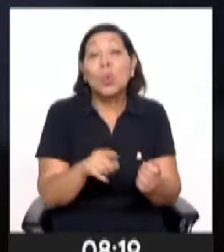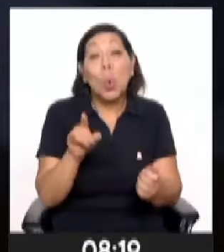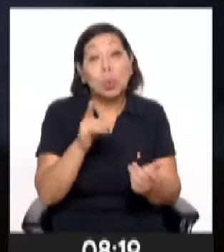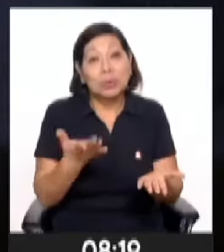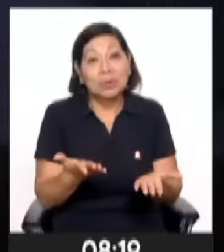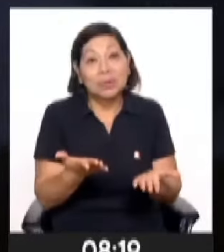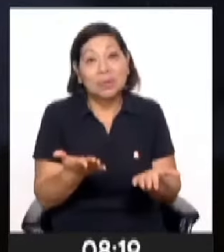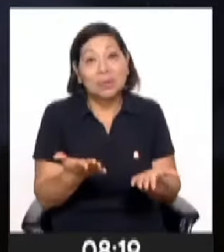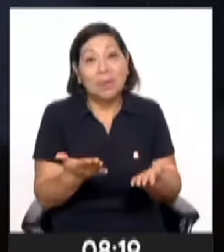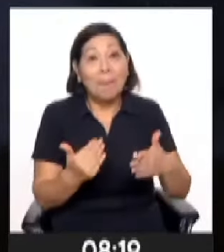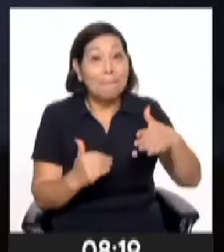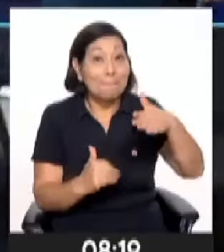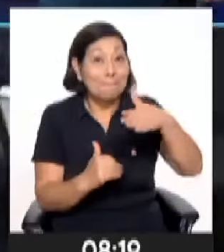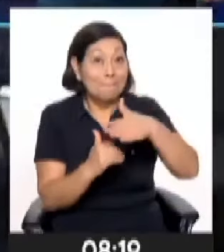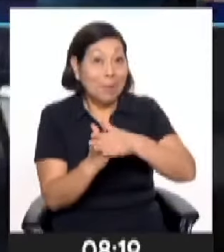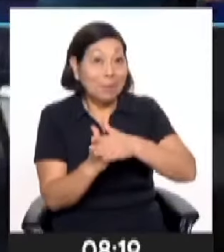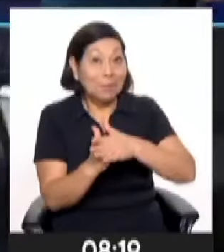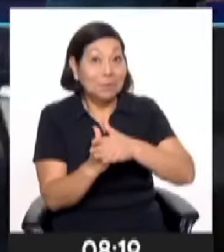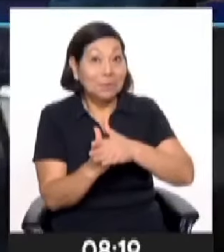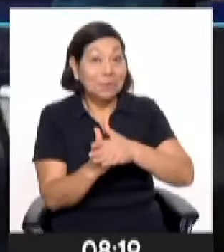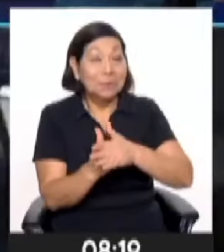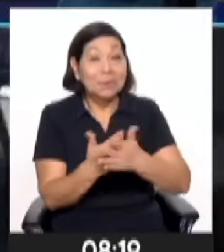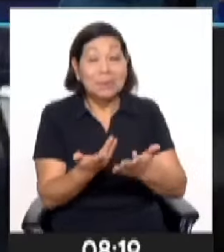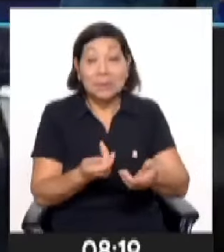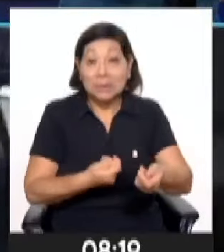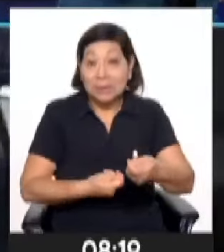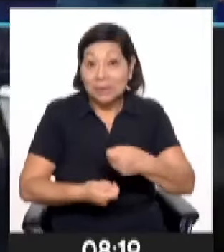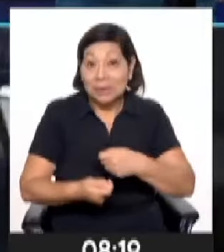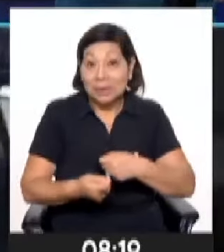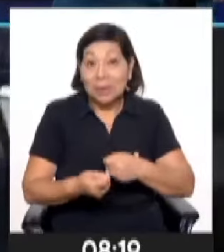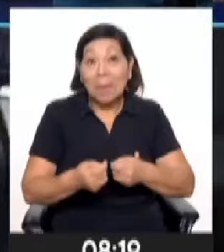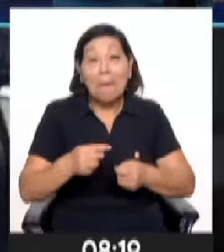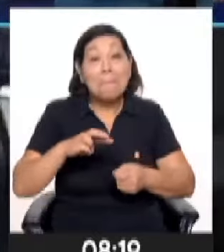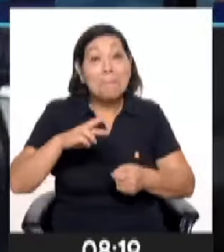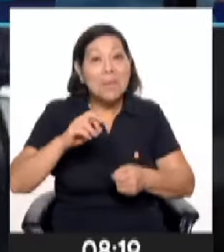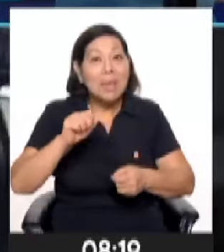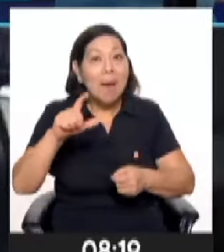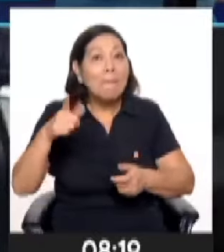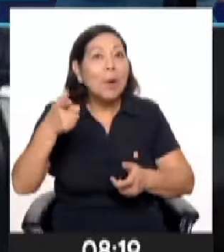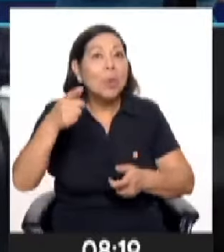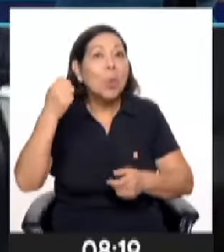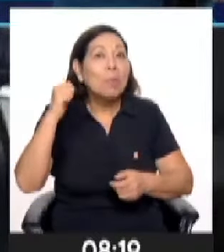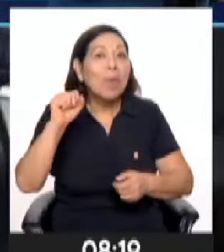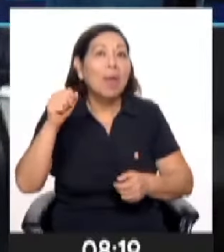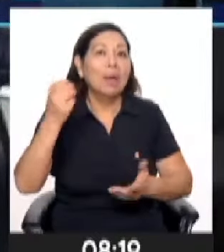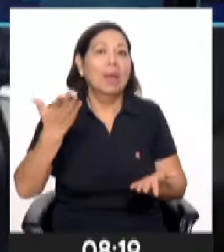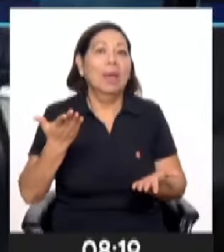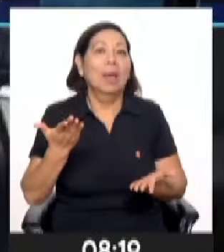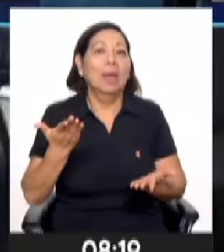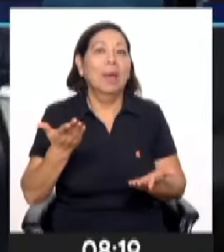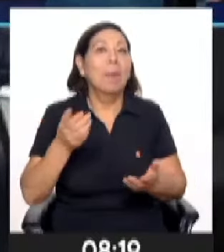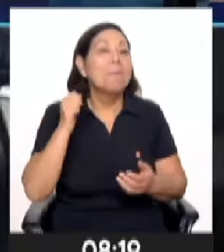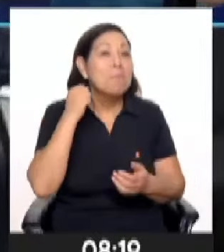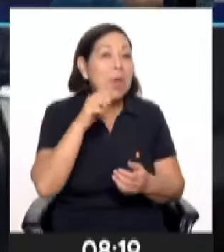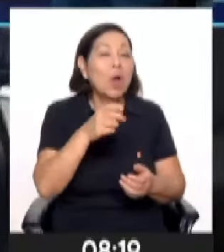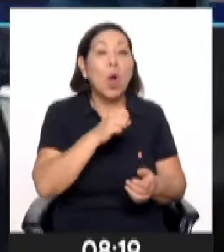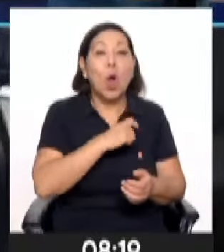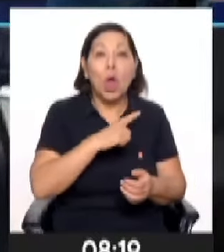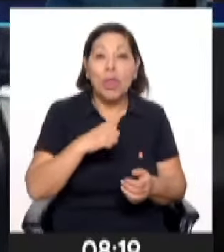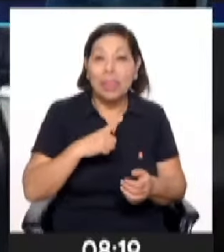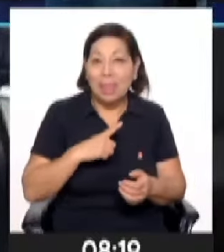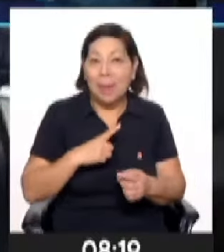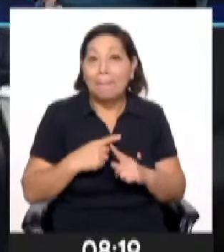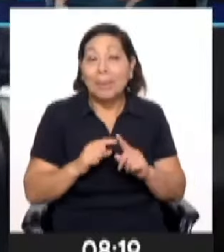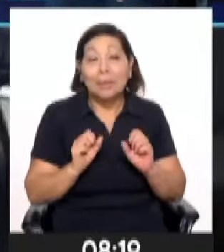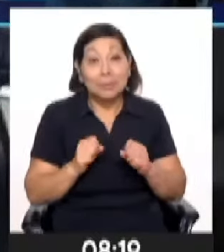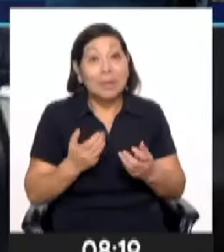usarla, tienes puntos o millas, y podrías más bien canjear estas millas, estos puntos para los pasajes aéreos, para los paquetes de viaje, para los hoteles. O